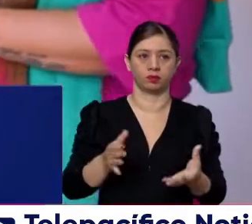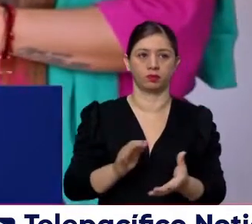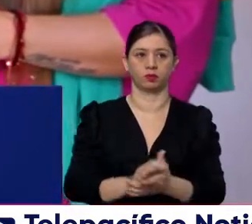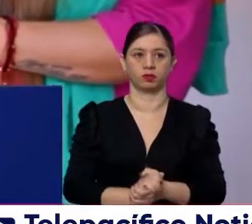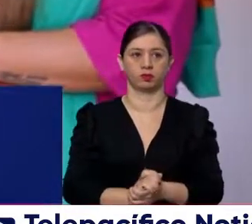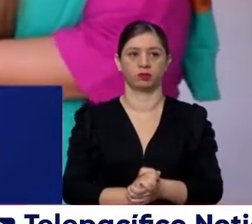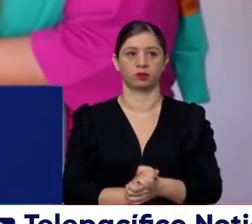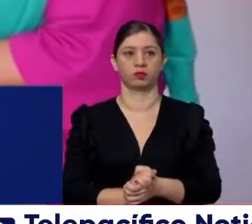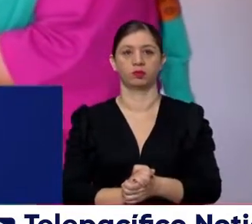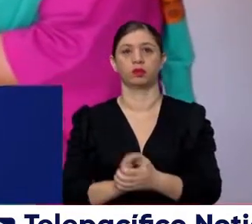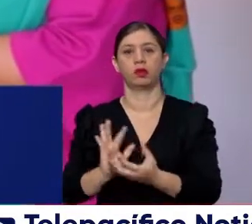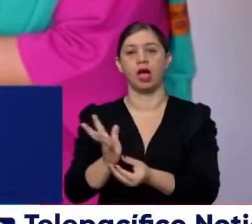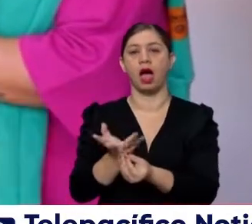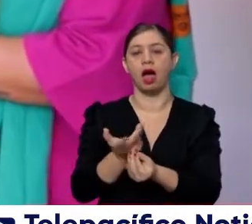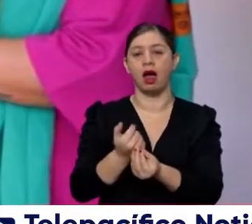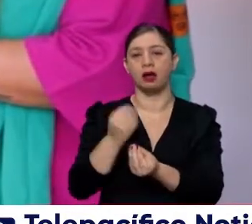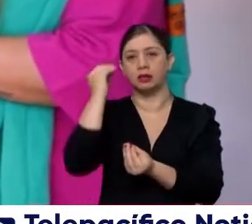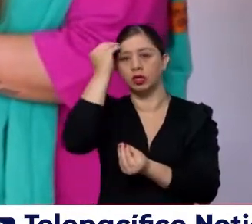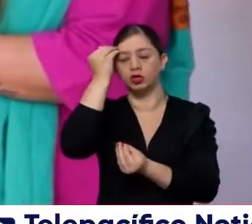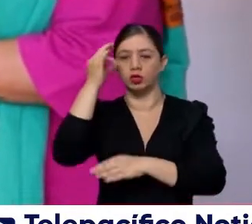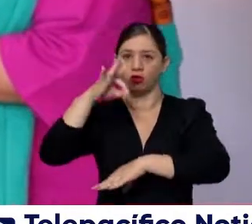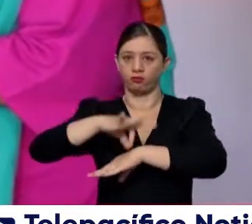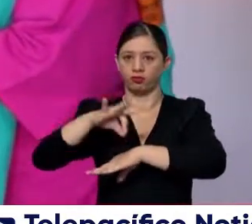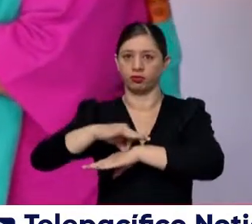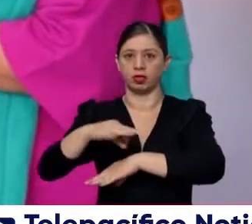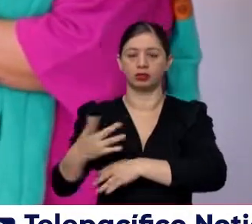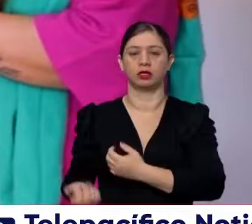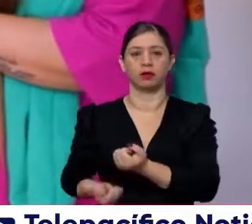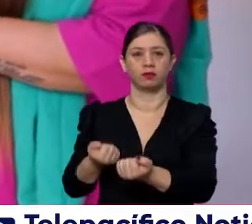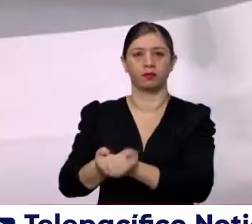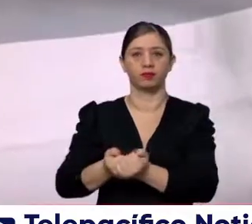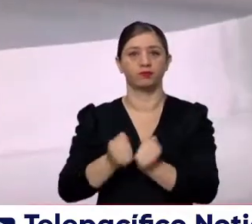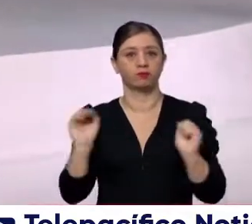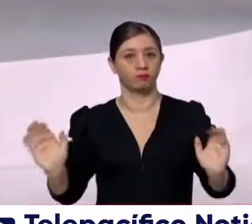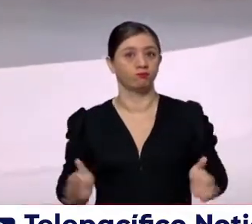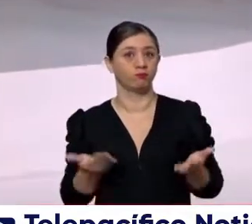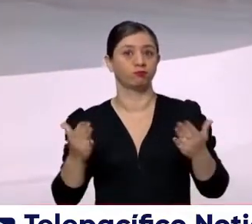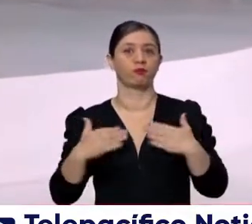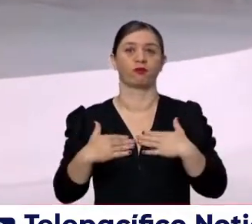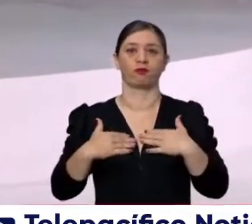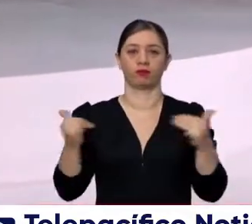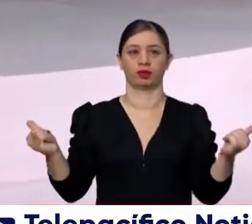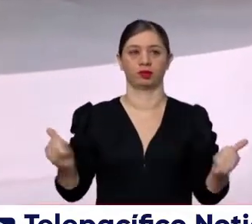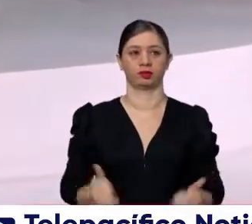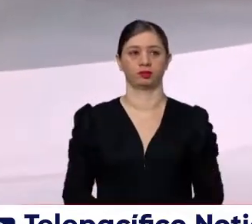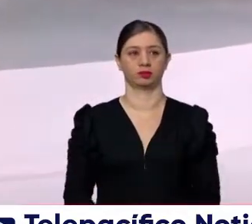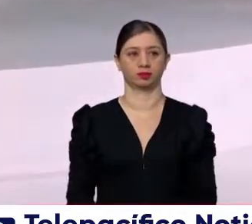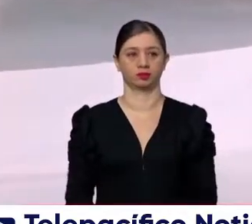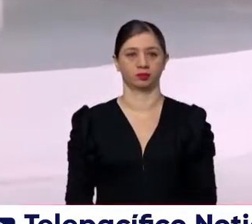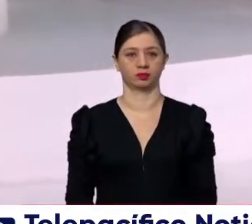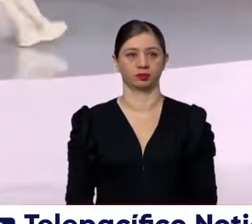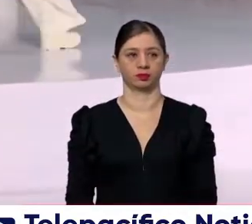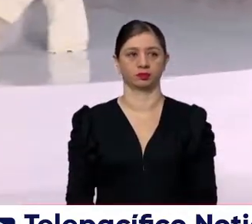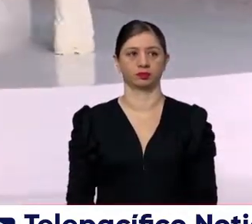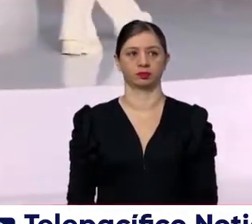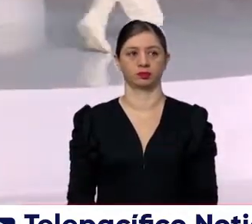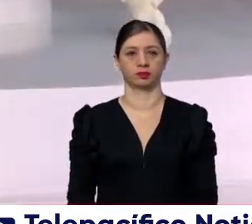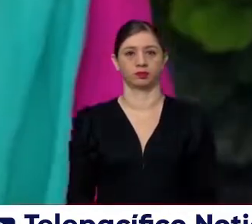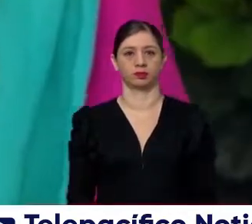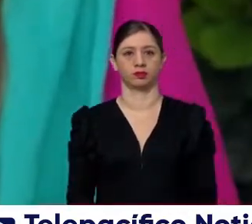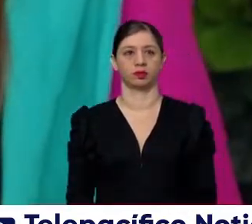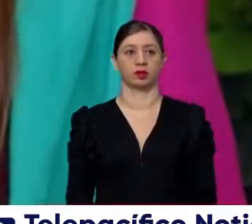nuestra Fundación El Arte de los Sueños. Estamos supremamente motivados y felices. Bueno, una